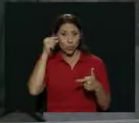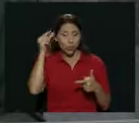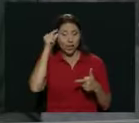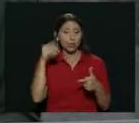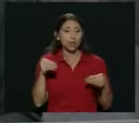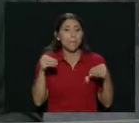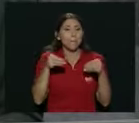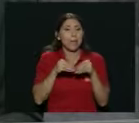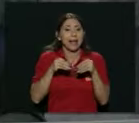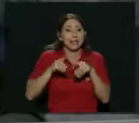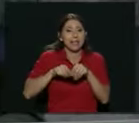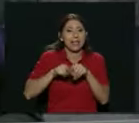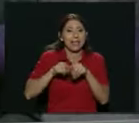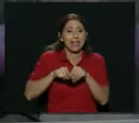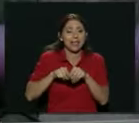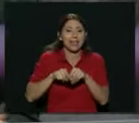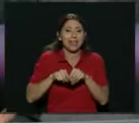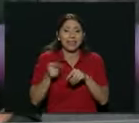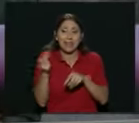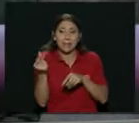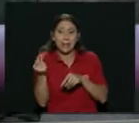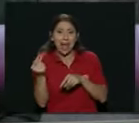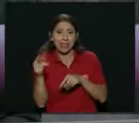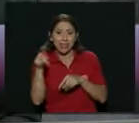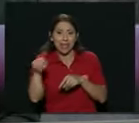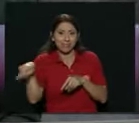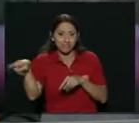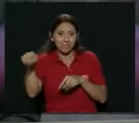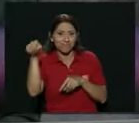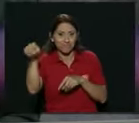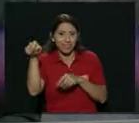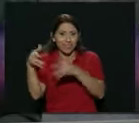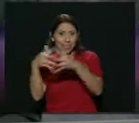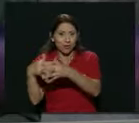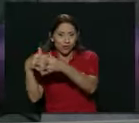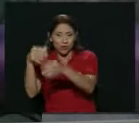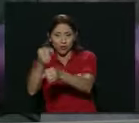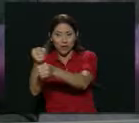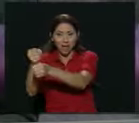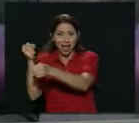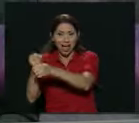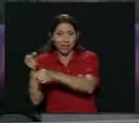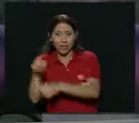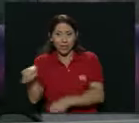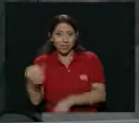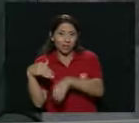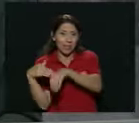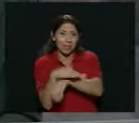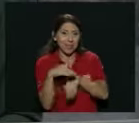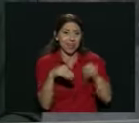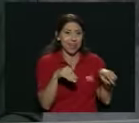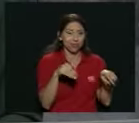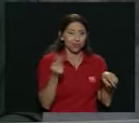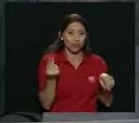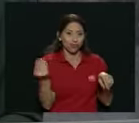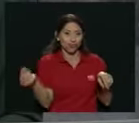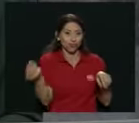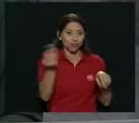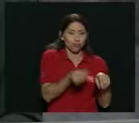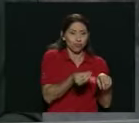de las remesas que se envían o que envían sus trabajadores desde Estados Unidos. Sin embargo, Costa Rica es